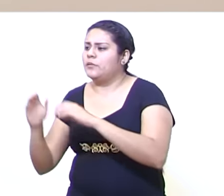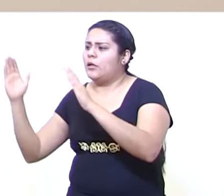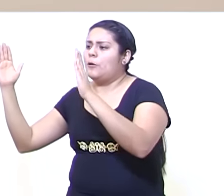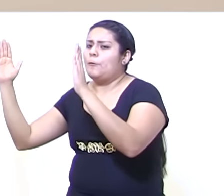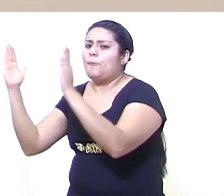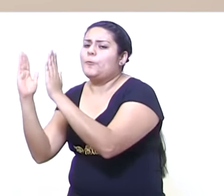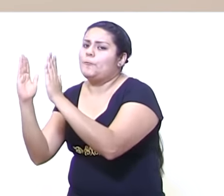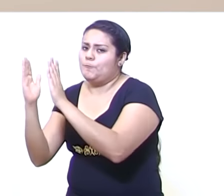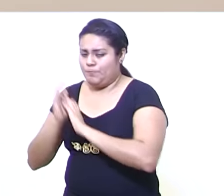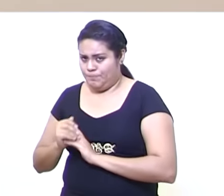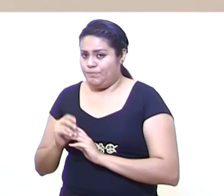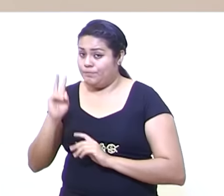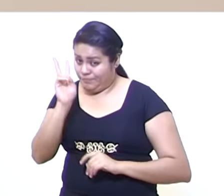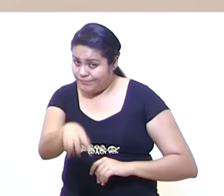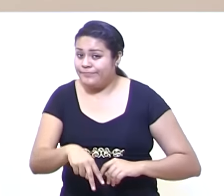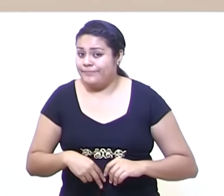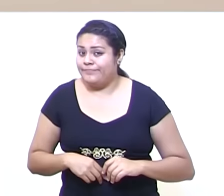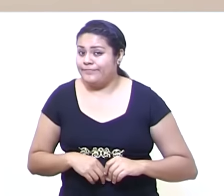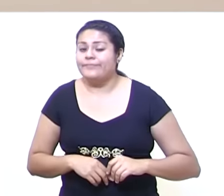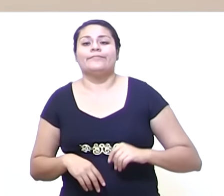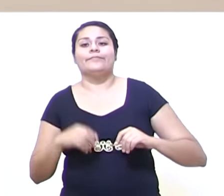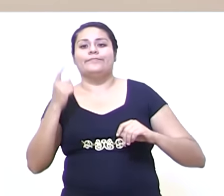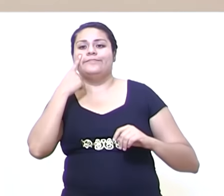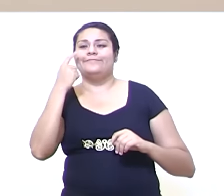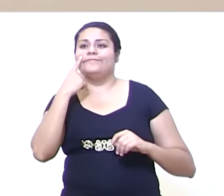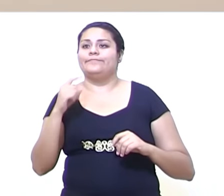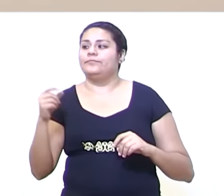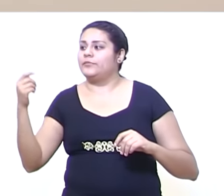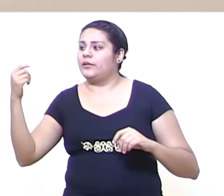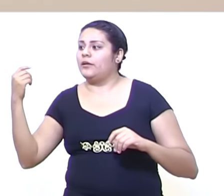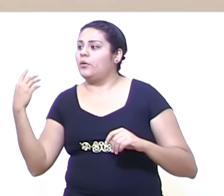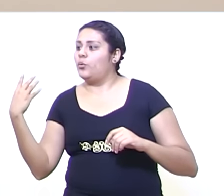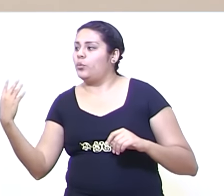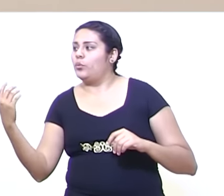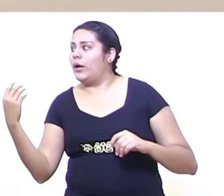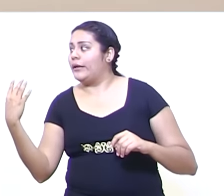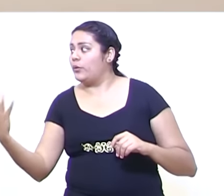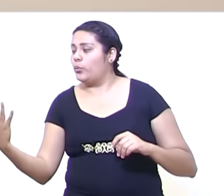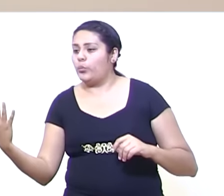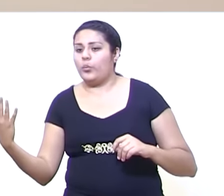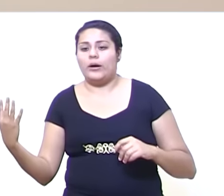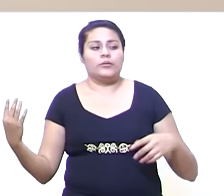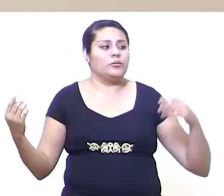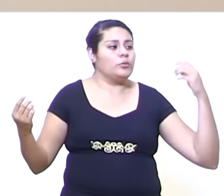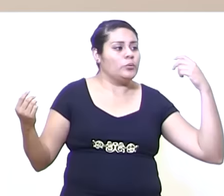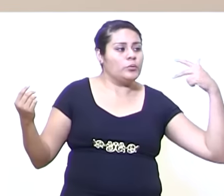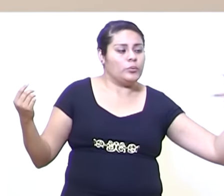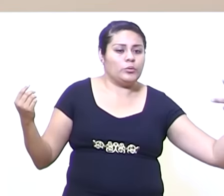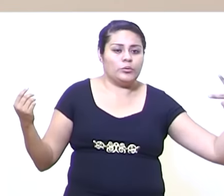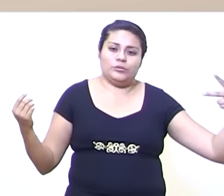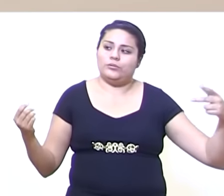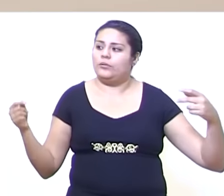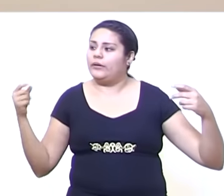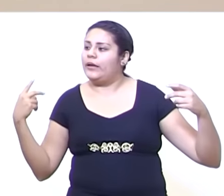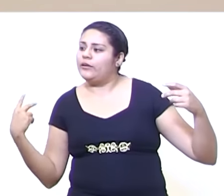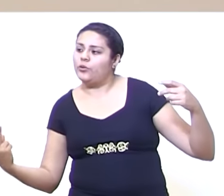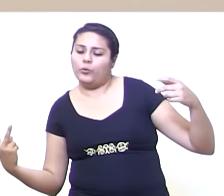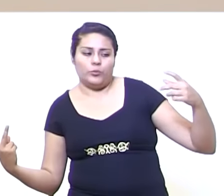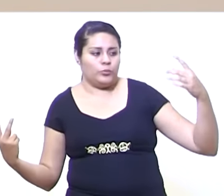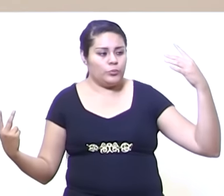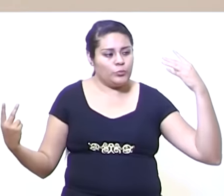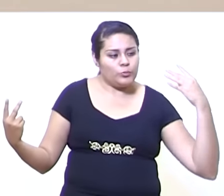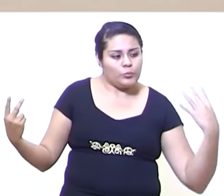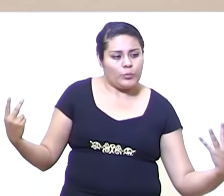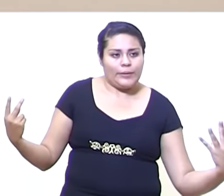corto. Además de que tenemos 8 letras y 4 sílabas y papá tiene 4 letras y 2